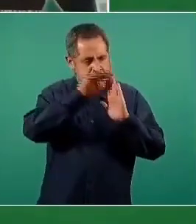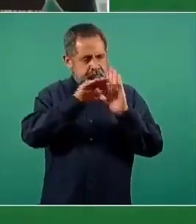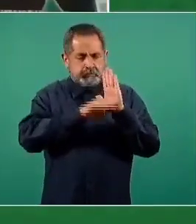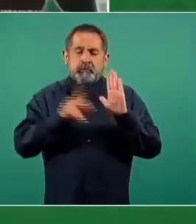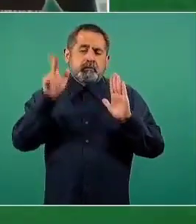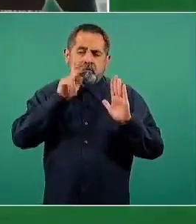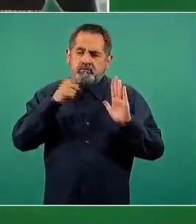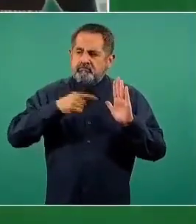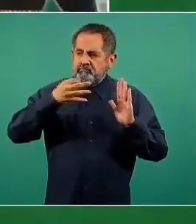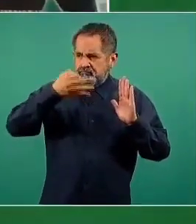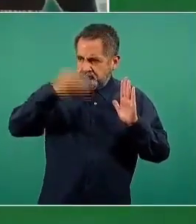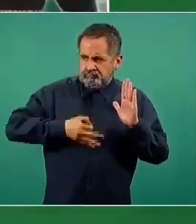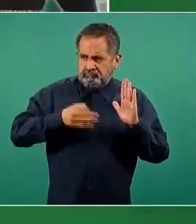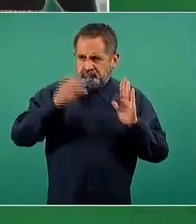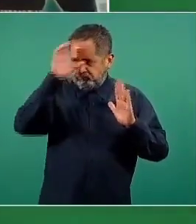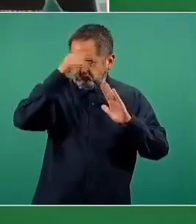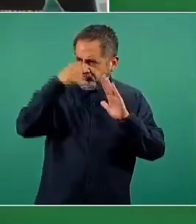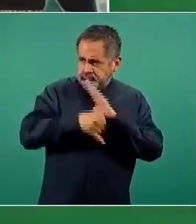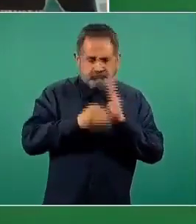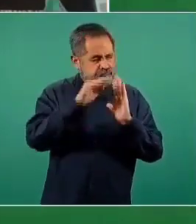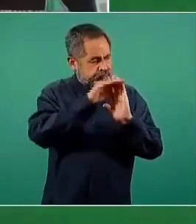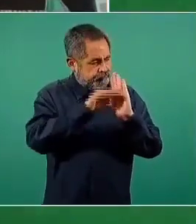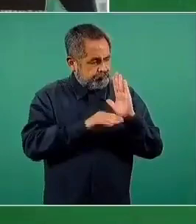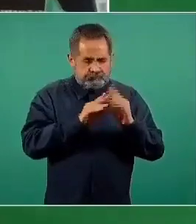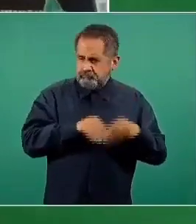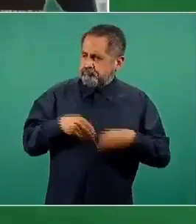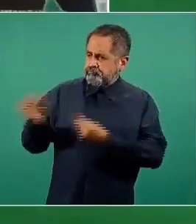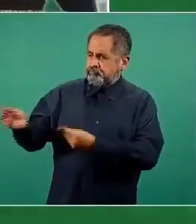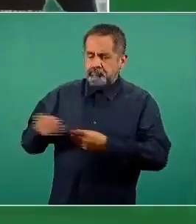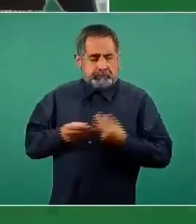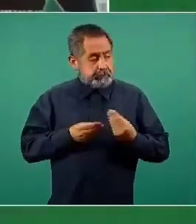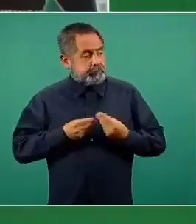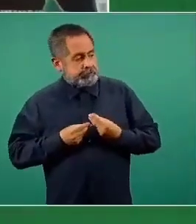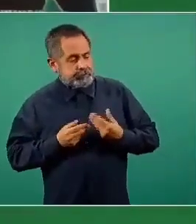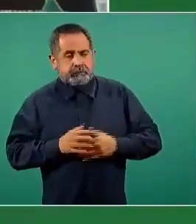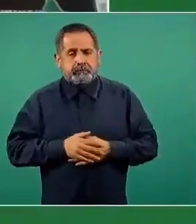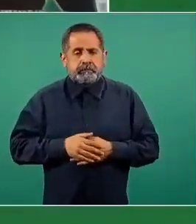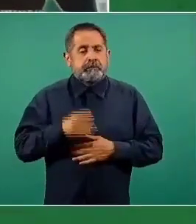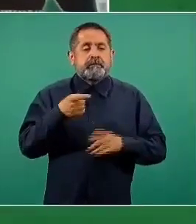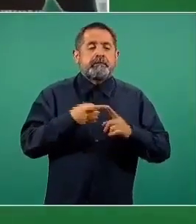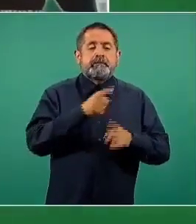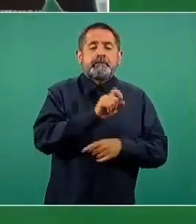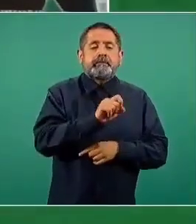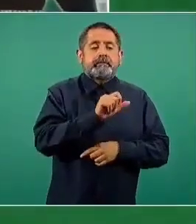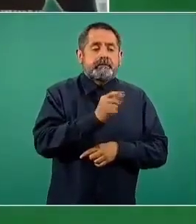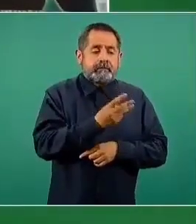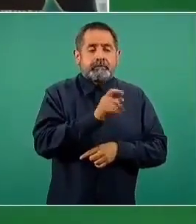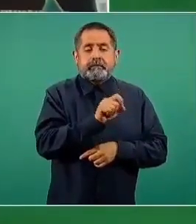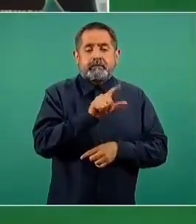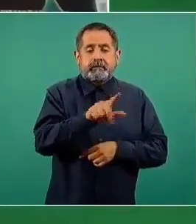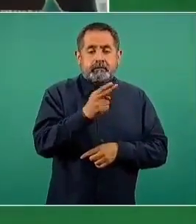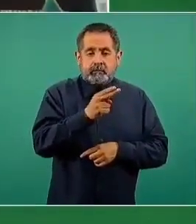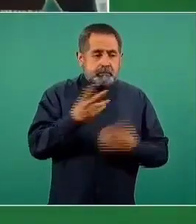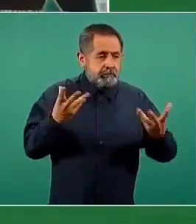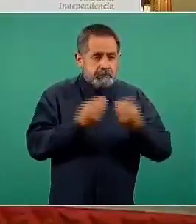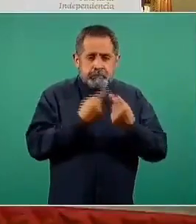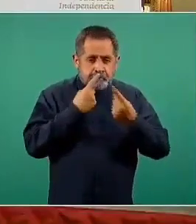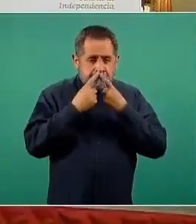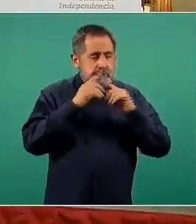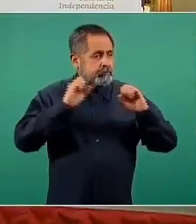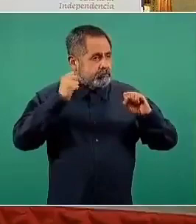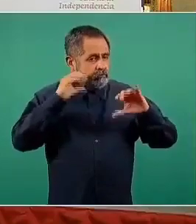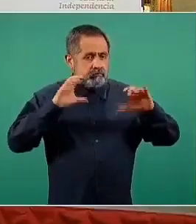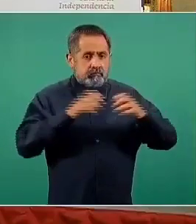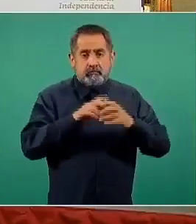en evidencia. El seminario se llevó a cabo del 23 al 27 de noviembre del 2020 participaron